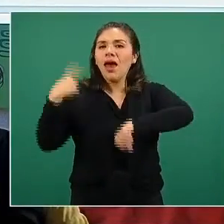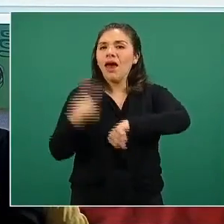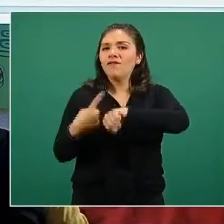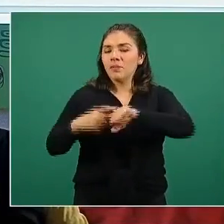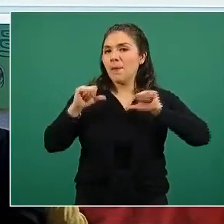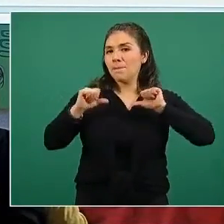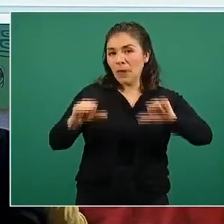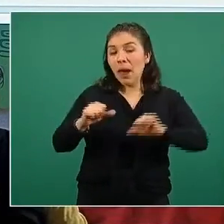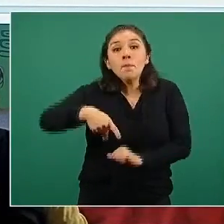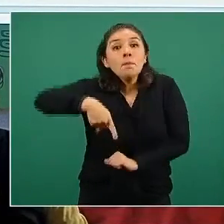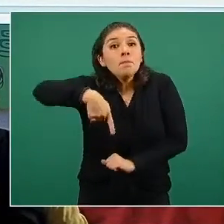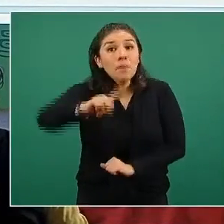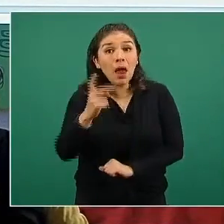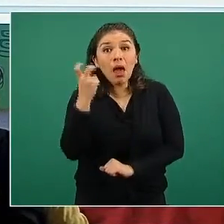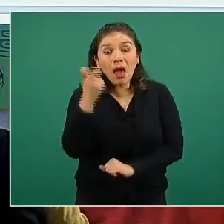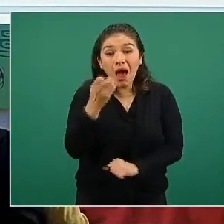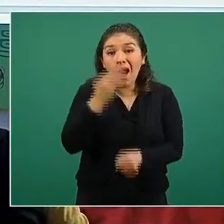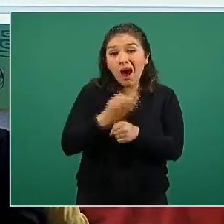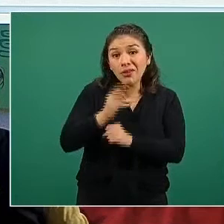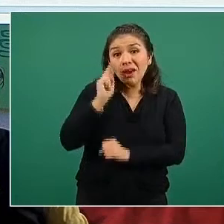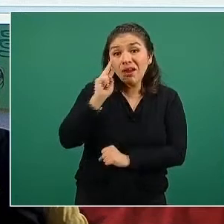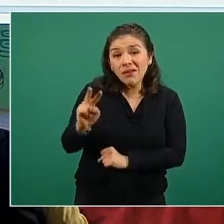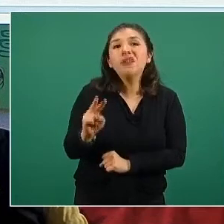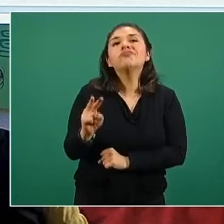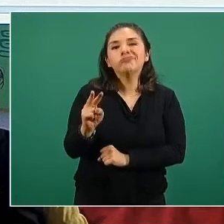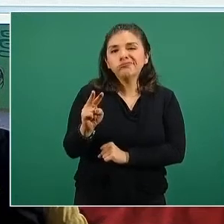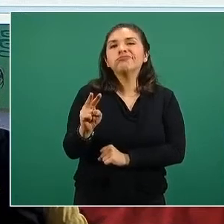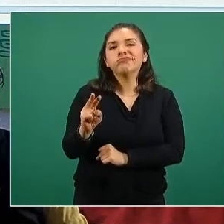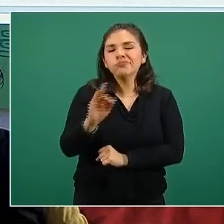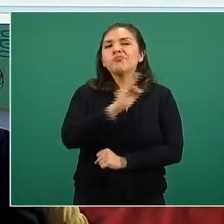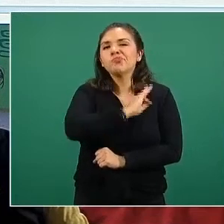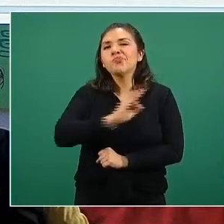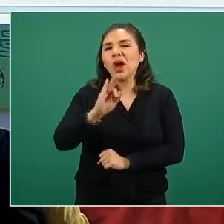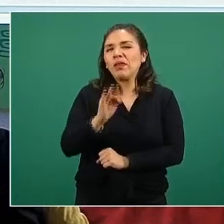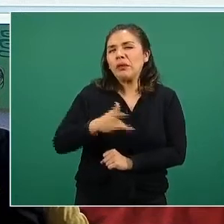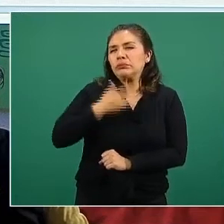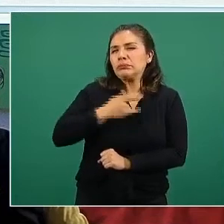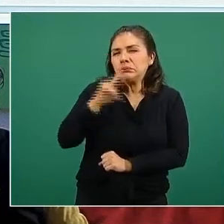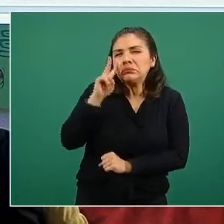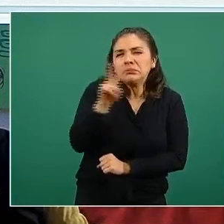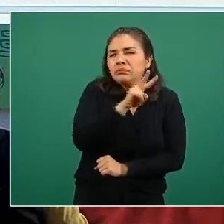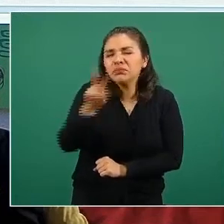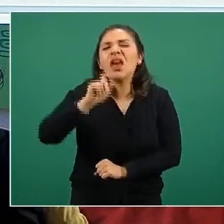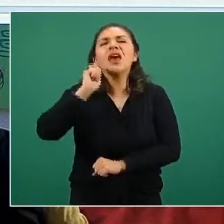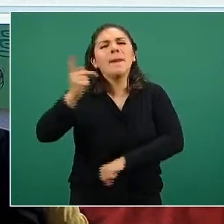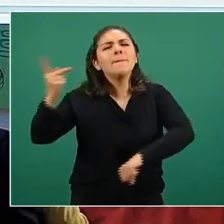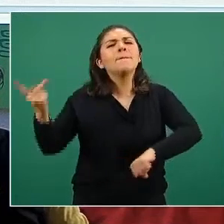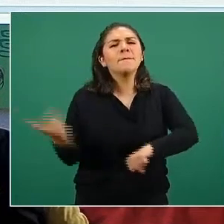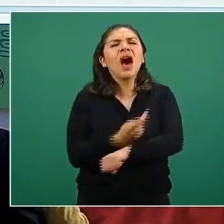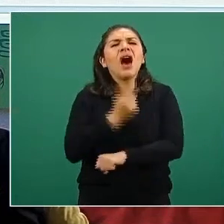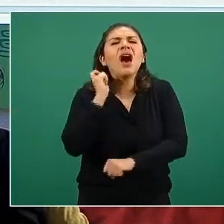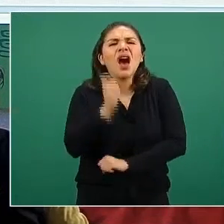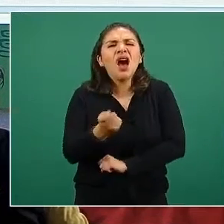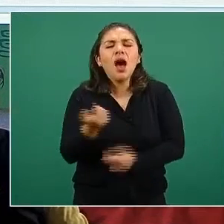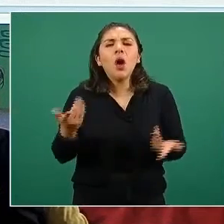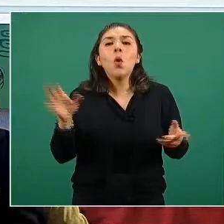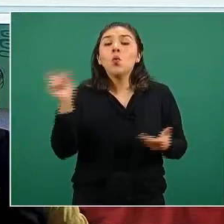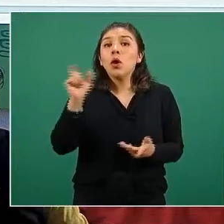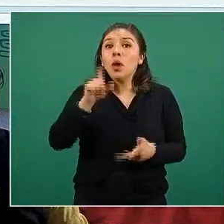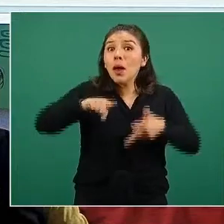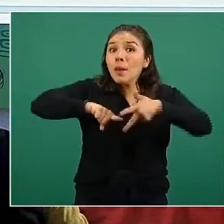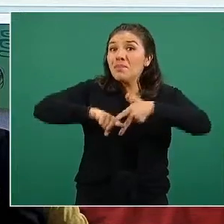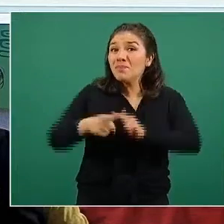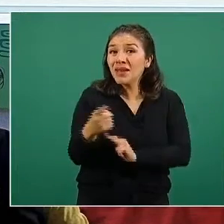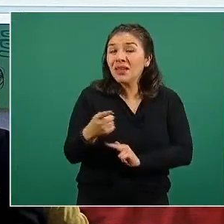enfermedad. Sin embargo, aquí estamos precisamente pudiendo apreciar lo que ha ocurrido, ¿no?, desde que